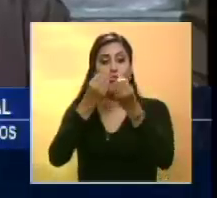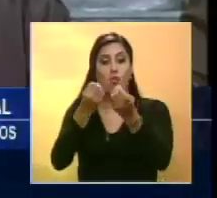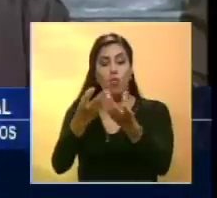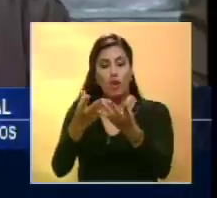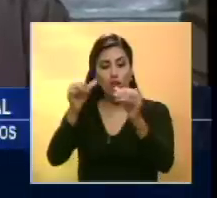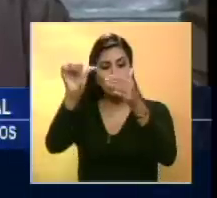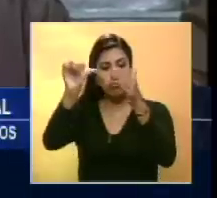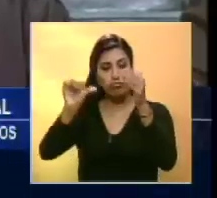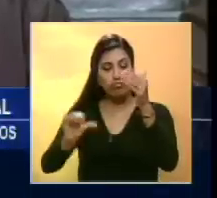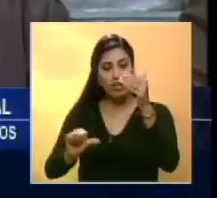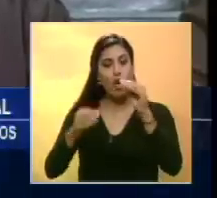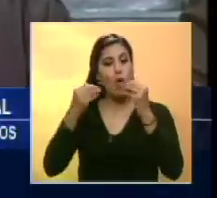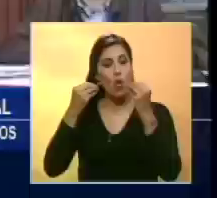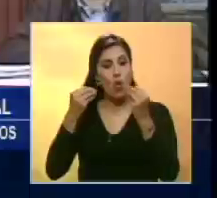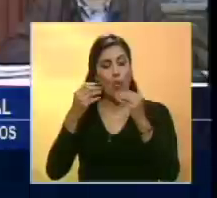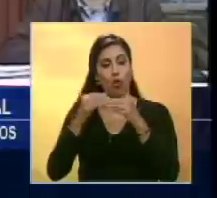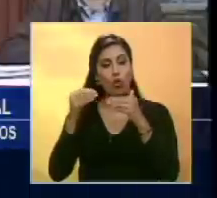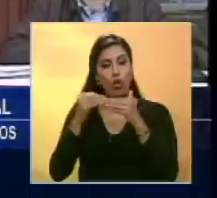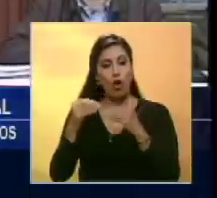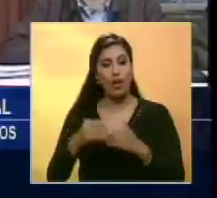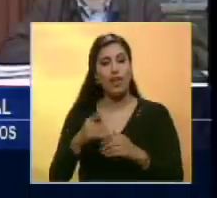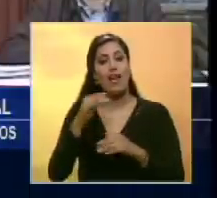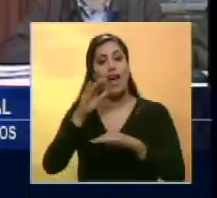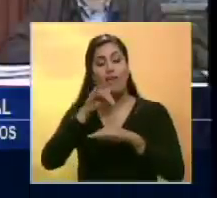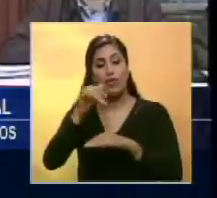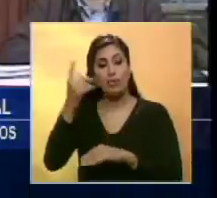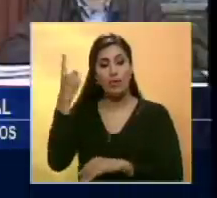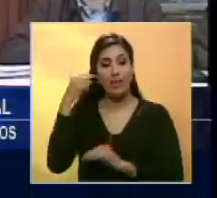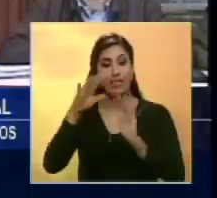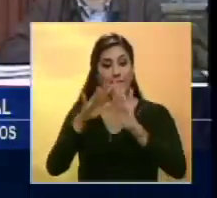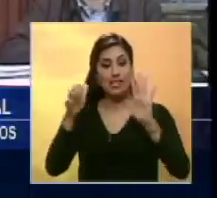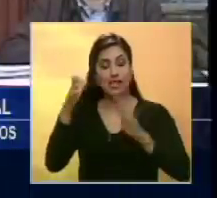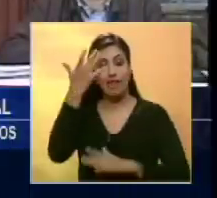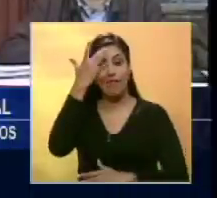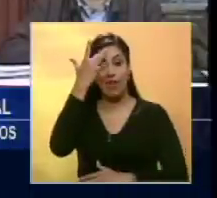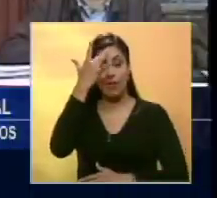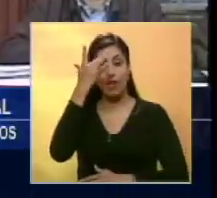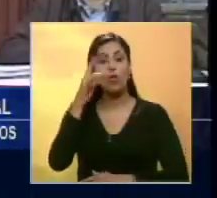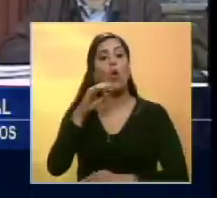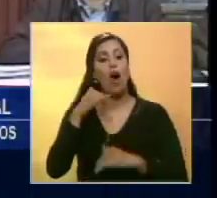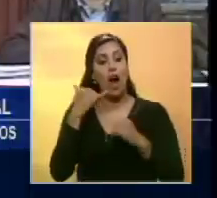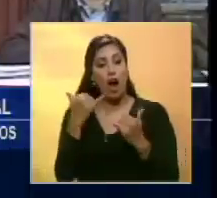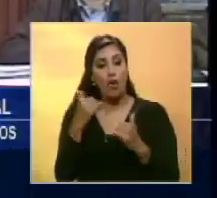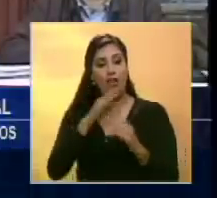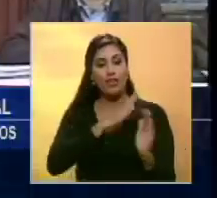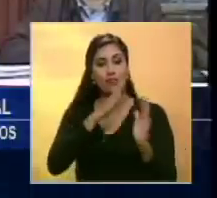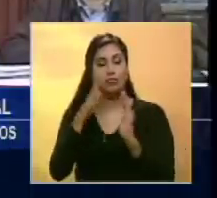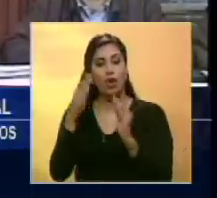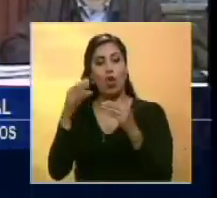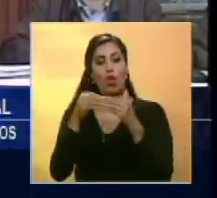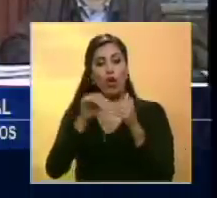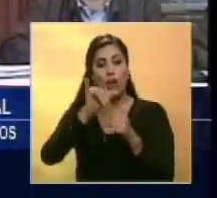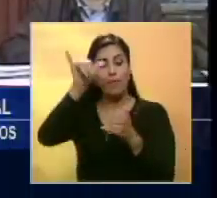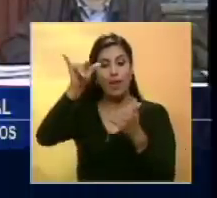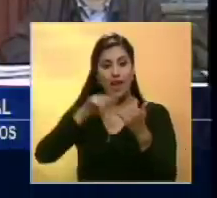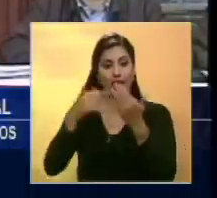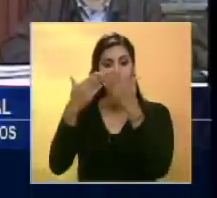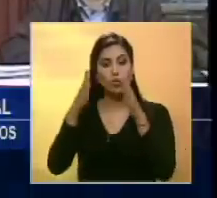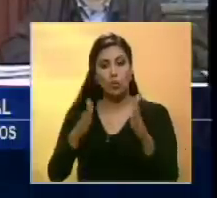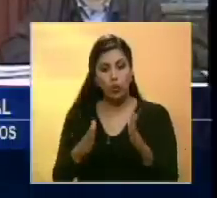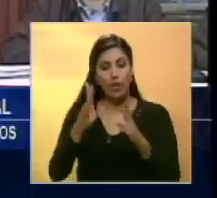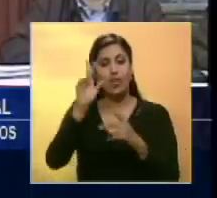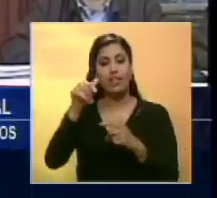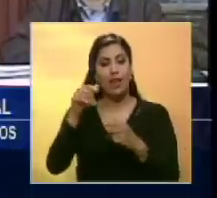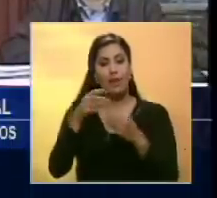los detalles operativos del dólar flotante anunciado el pasado 16 de febrero, la tasa que se aplicará para el cupo viajero, de estudiantes y